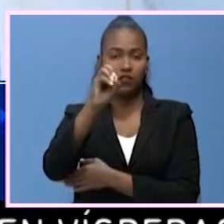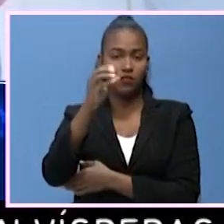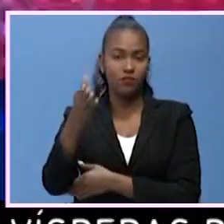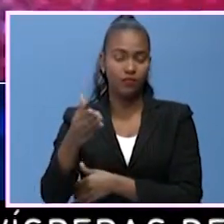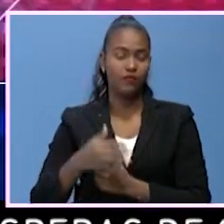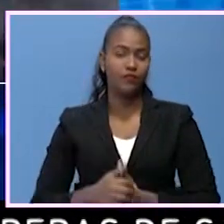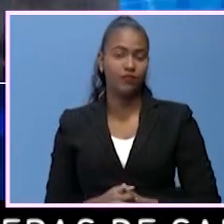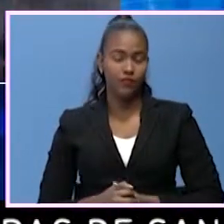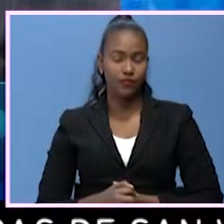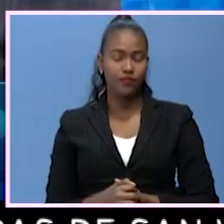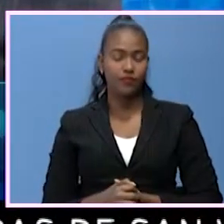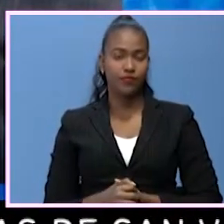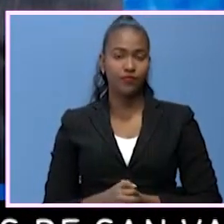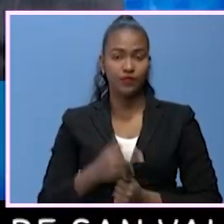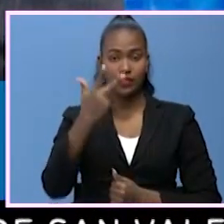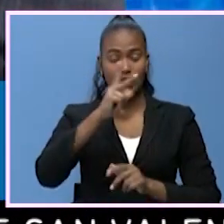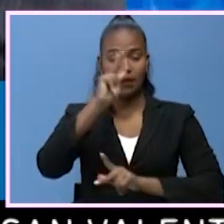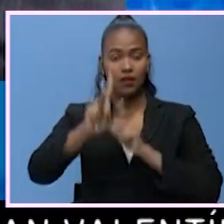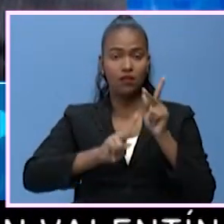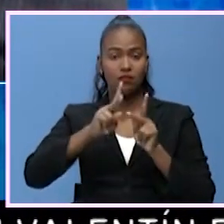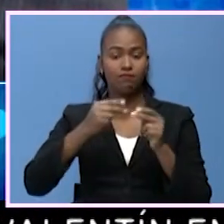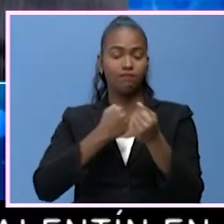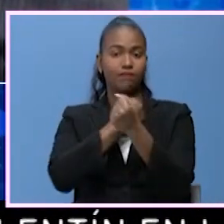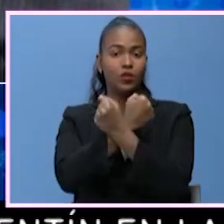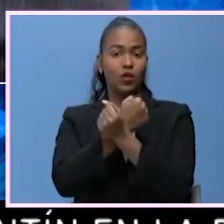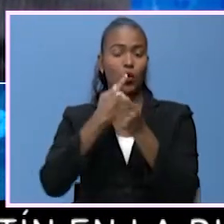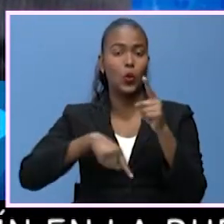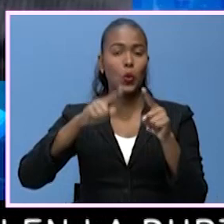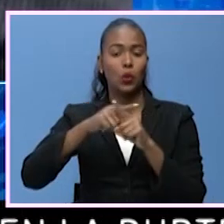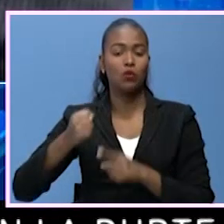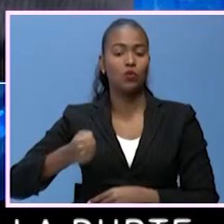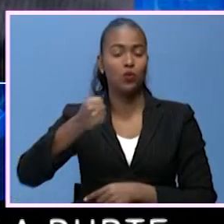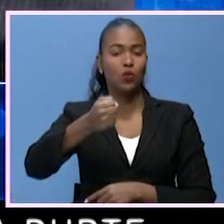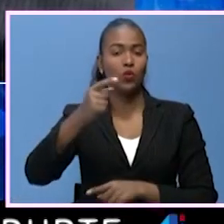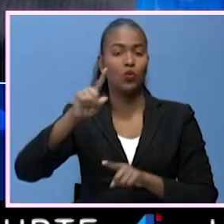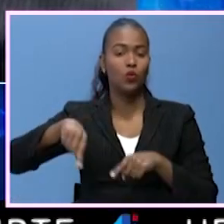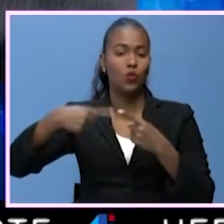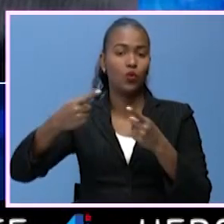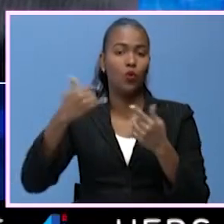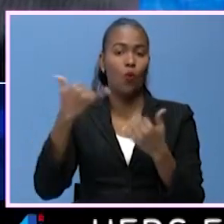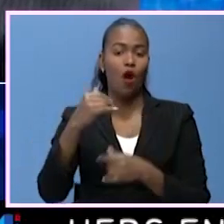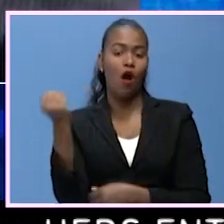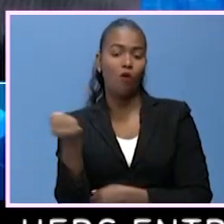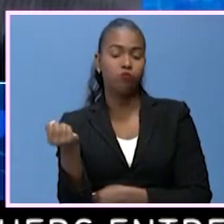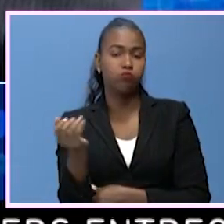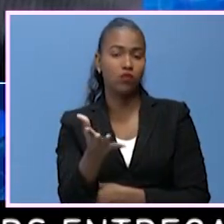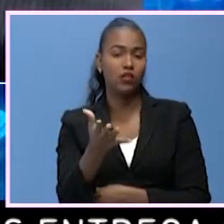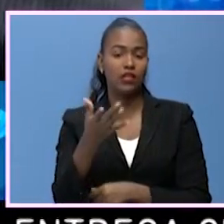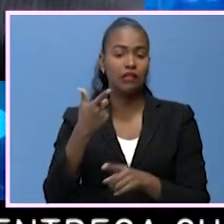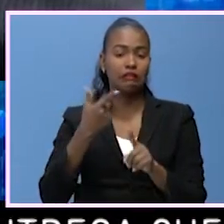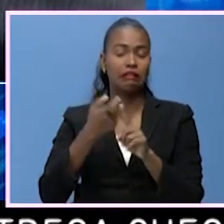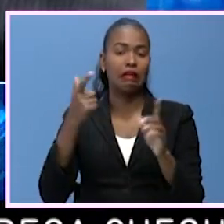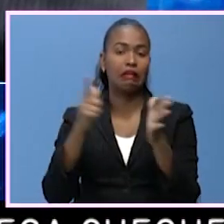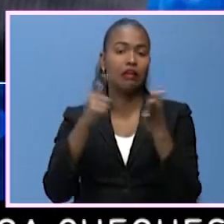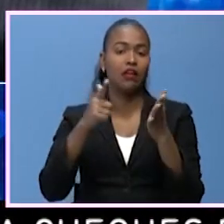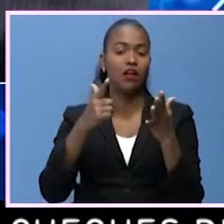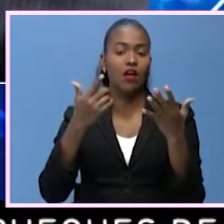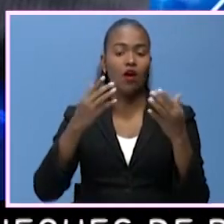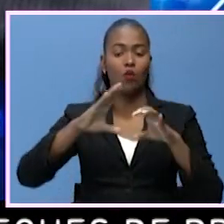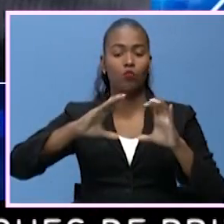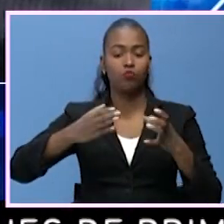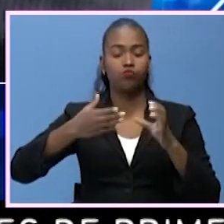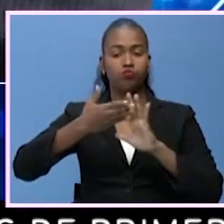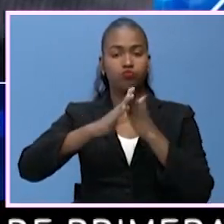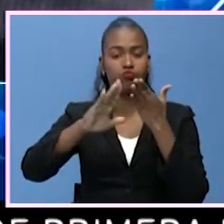Hermoso. Tres personas fueron detenidas tras ser sometidas durante un juego de azar que se realizaba ilegalmente en una finca